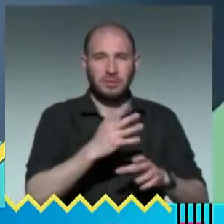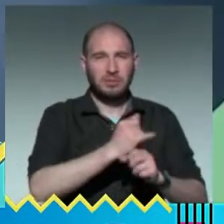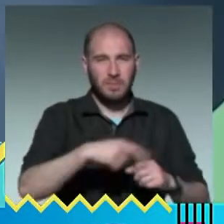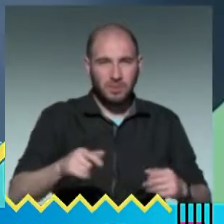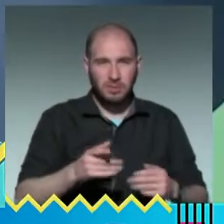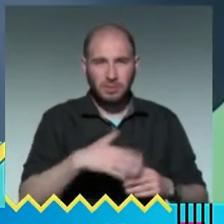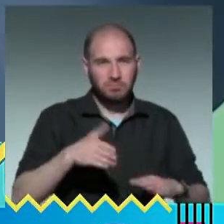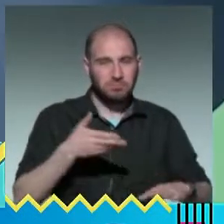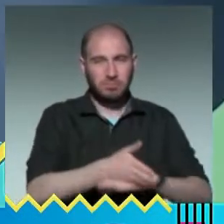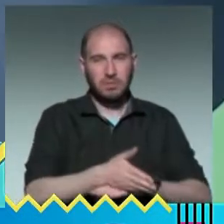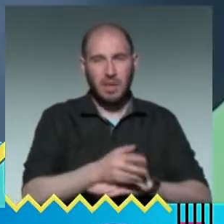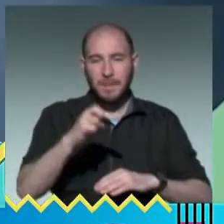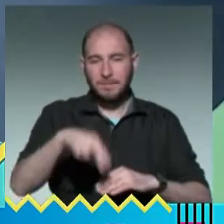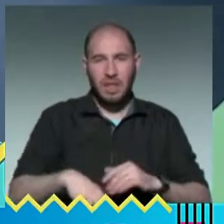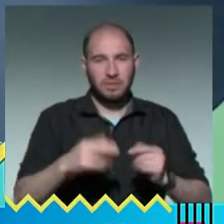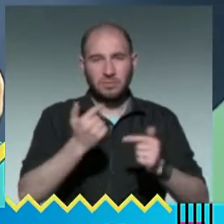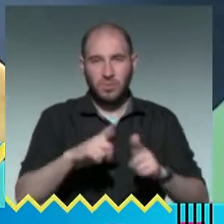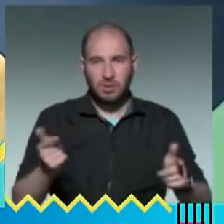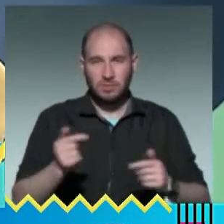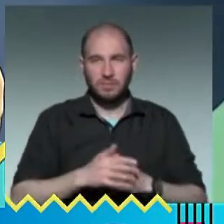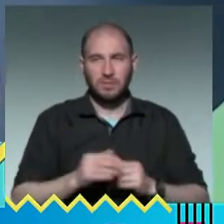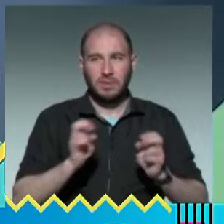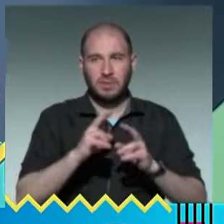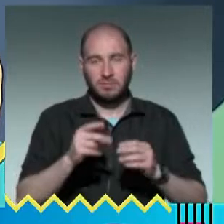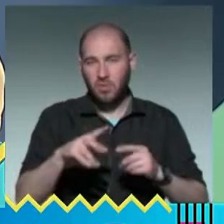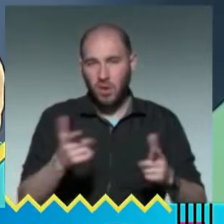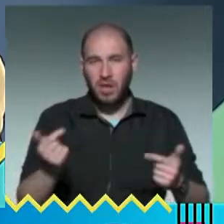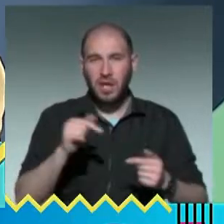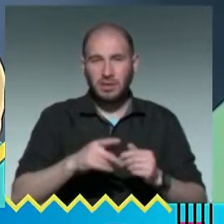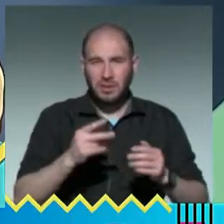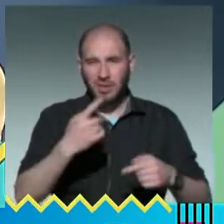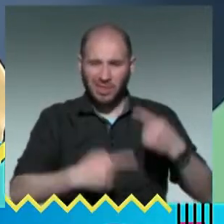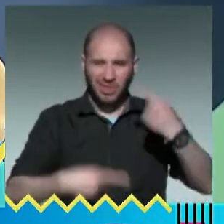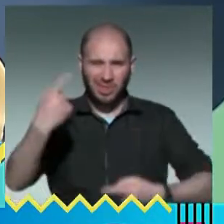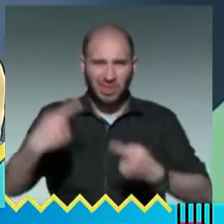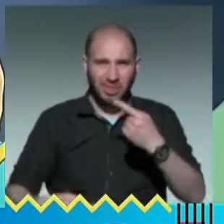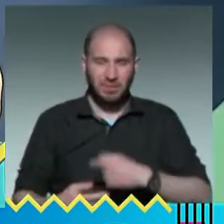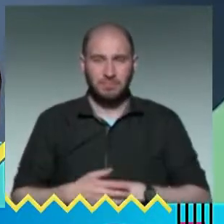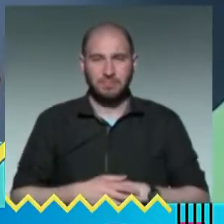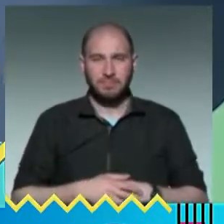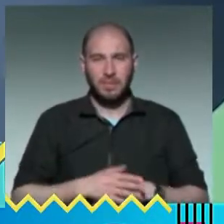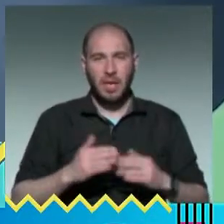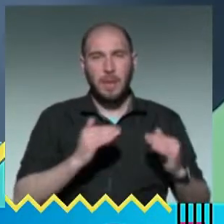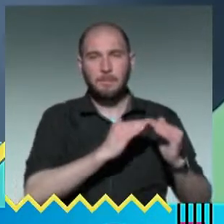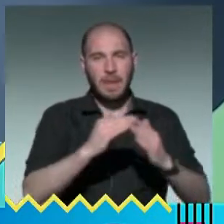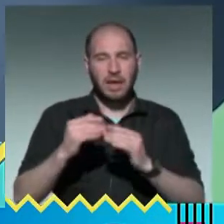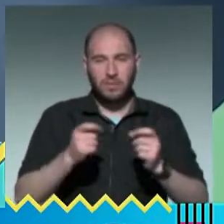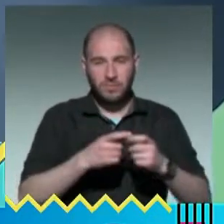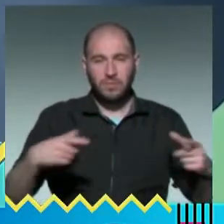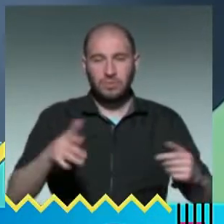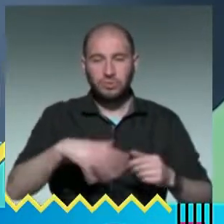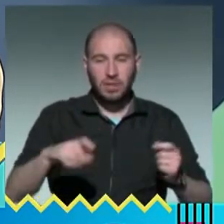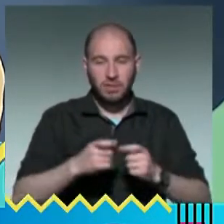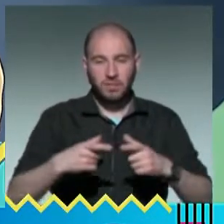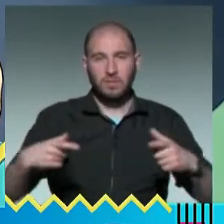transporte y no planificábamos las cuestiones urbanas. Y eso te generaba distorsiones, porque los barrios crecen, la ciudad